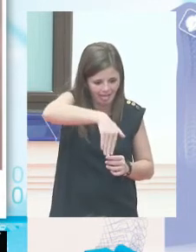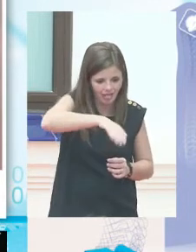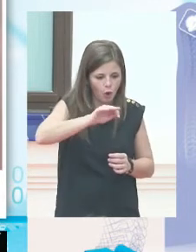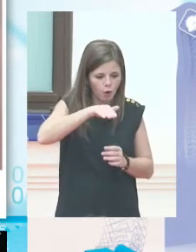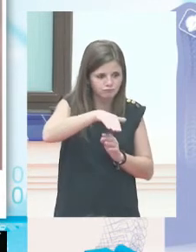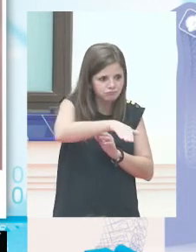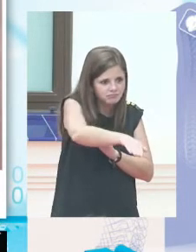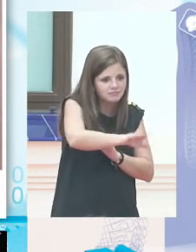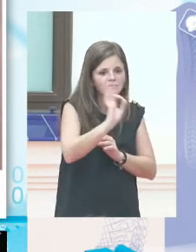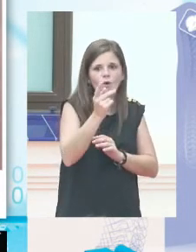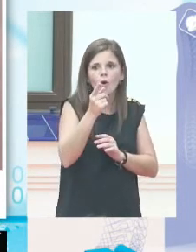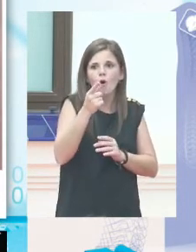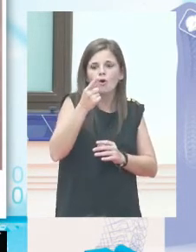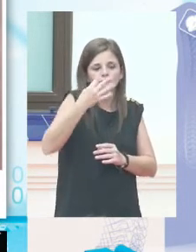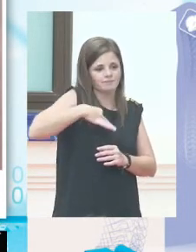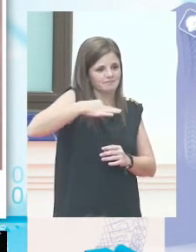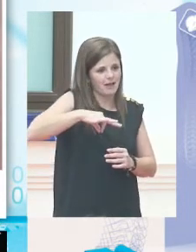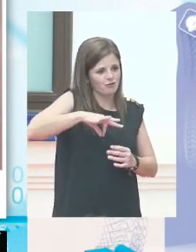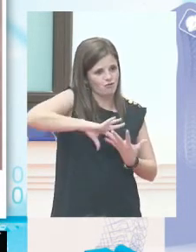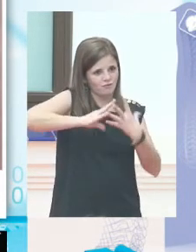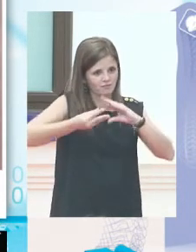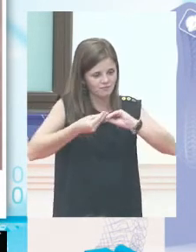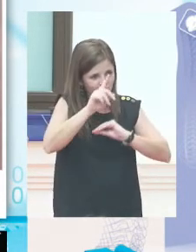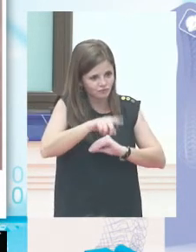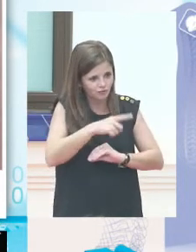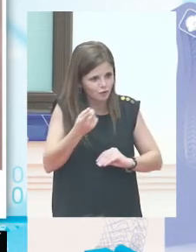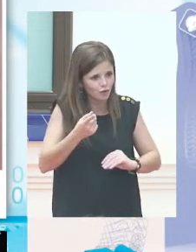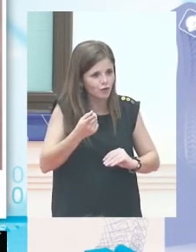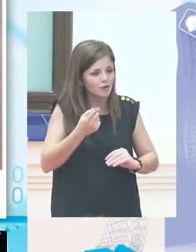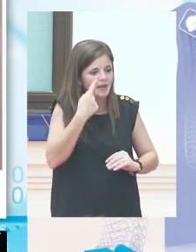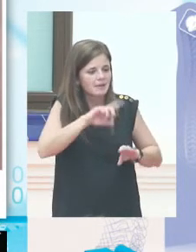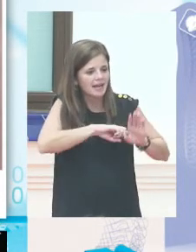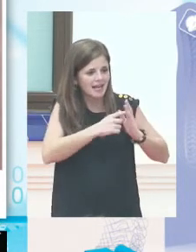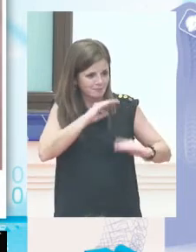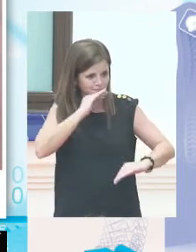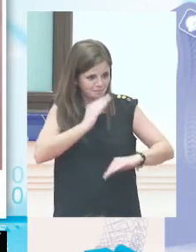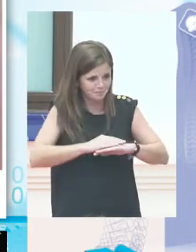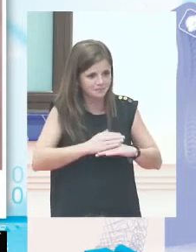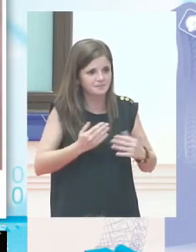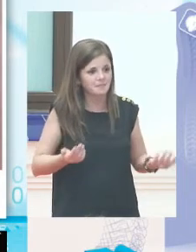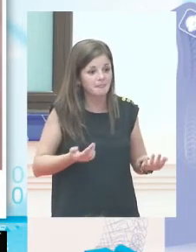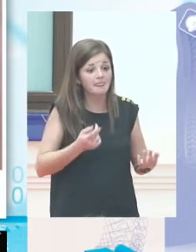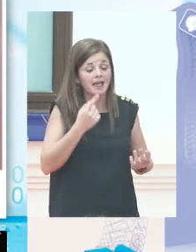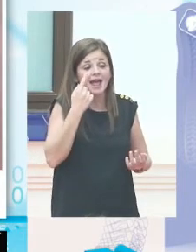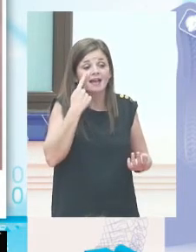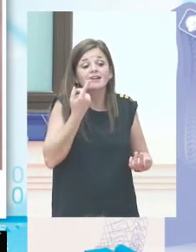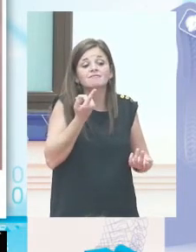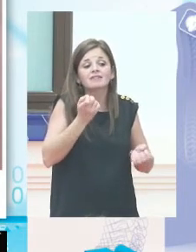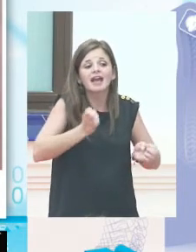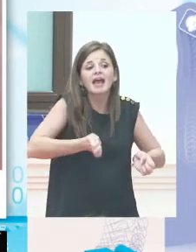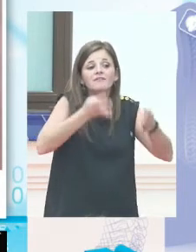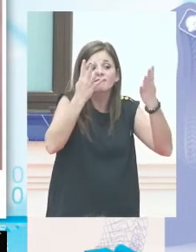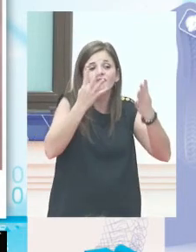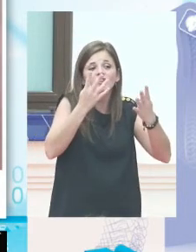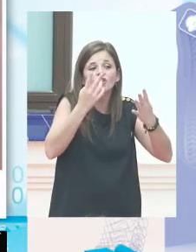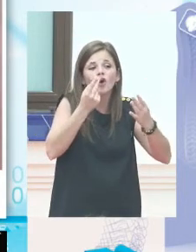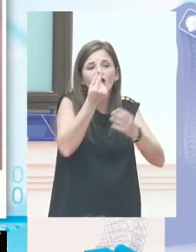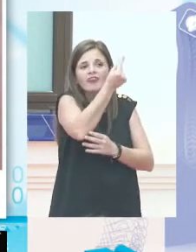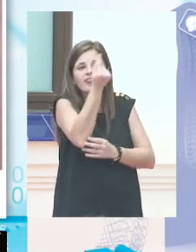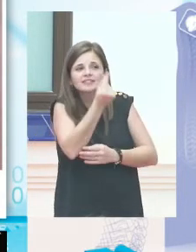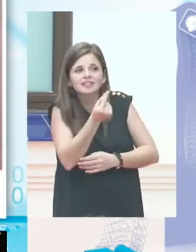tipos de baños, etcétera, para que de esa forma también podamos saber si el edificio que estamos analizando pues es accesible o